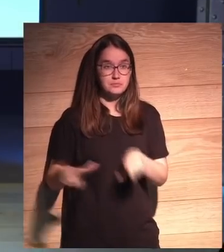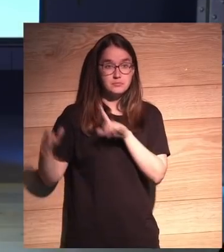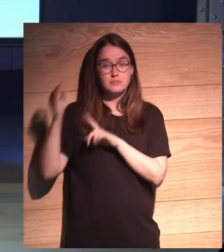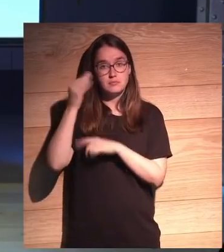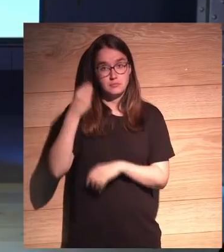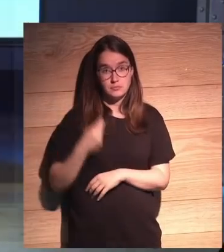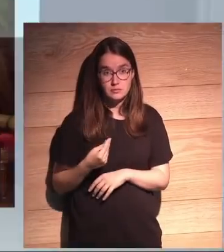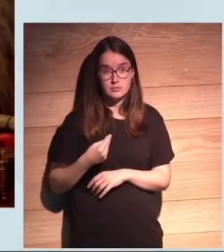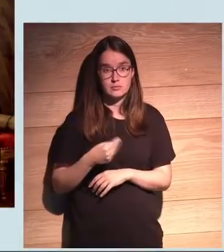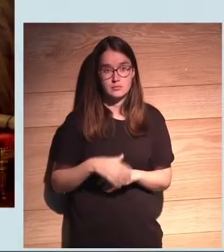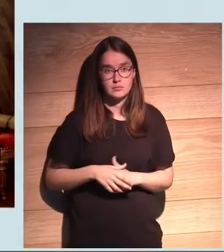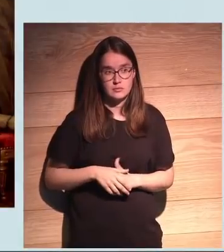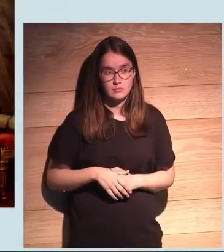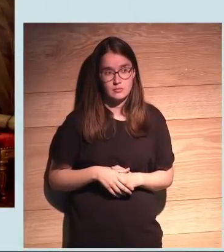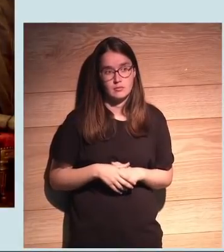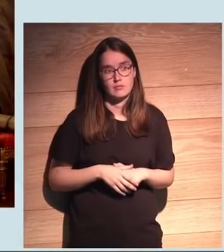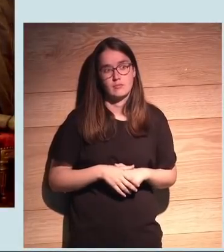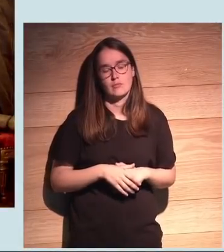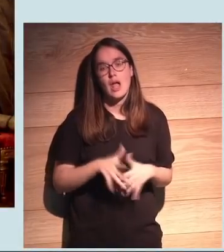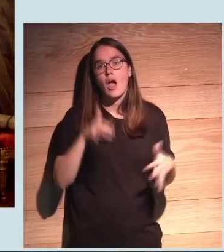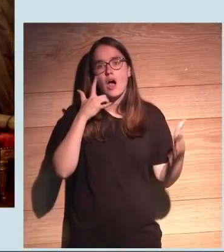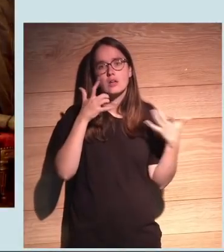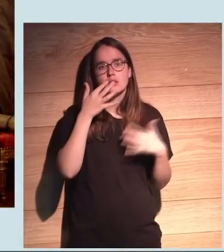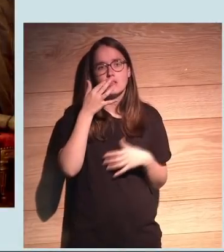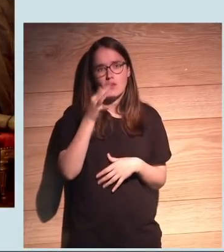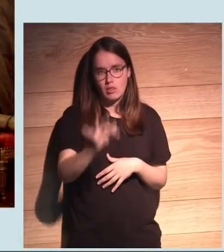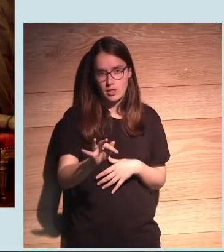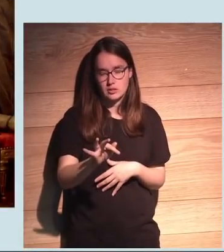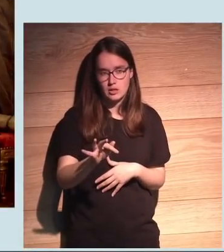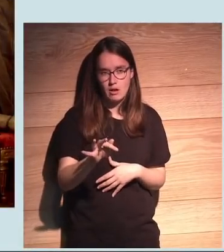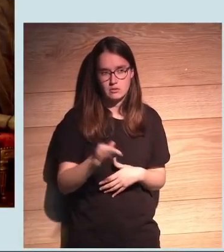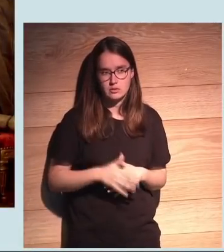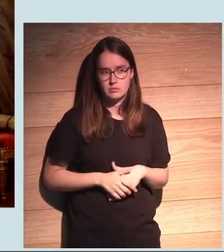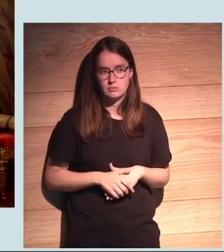Adélaïde Laville-Guiard, artista francesa,